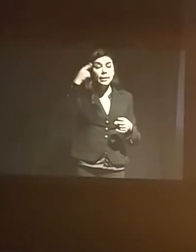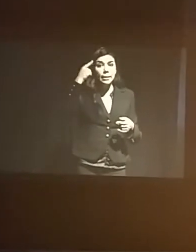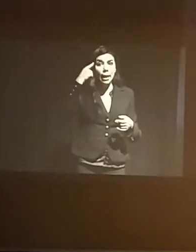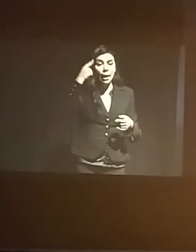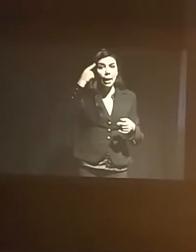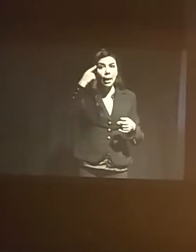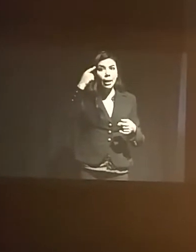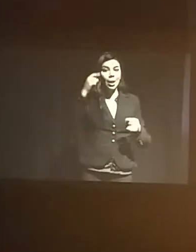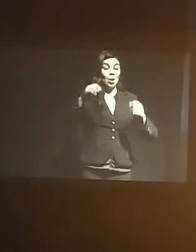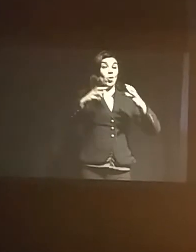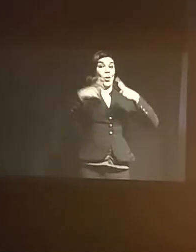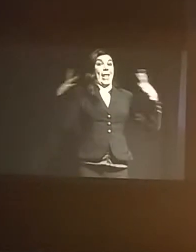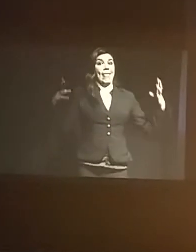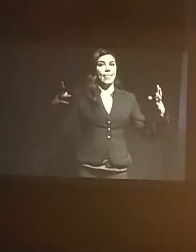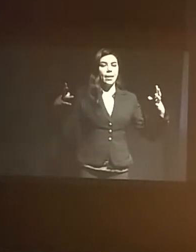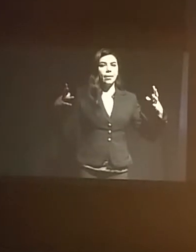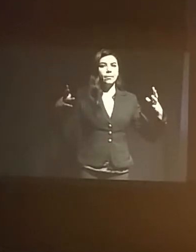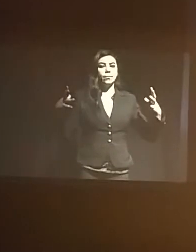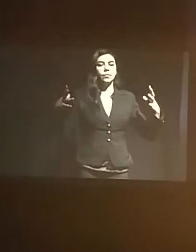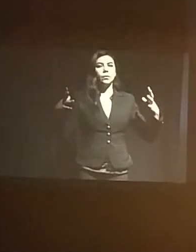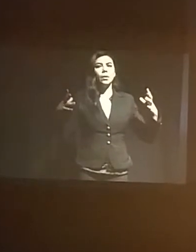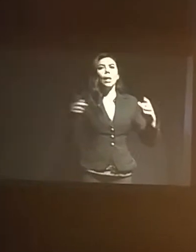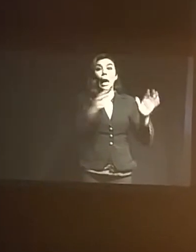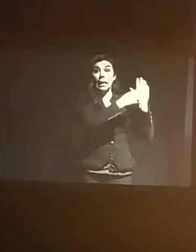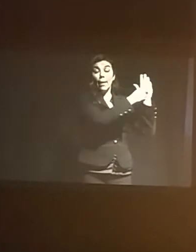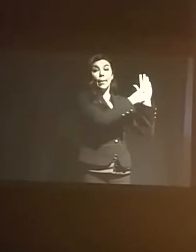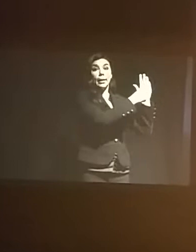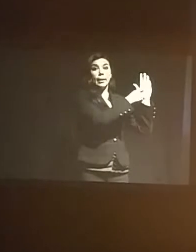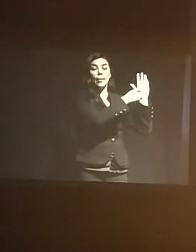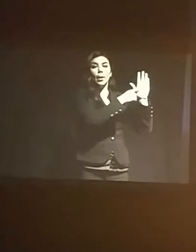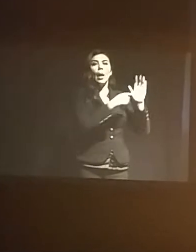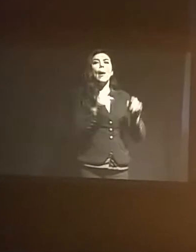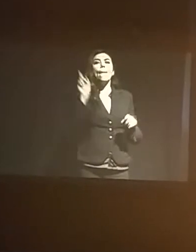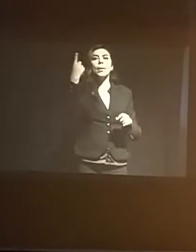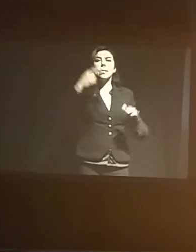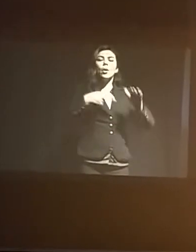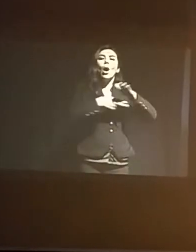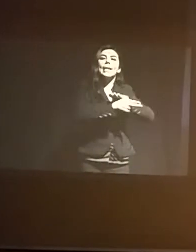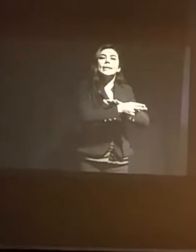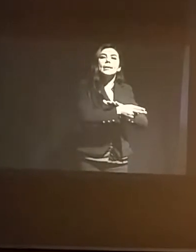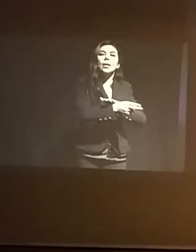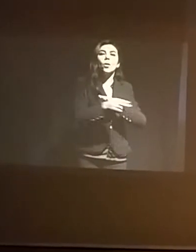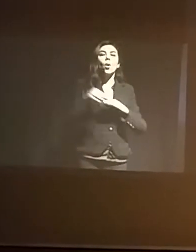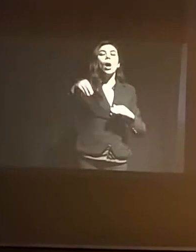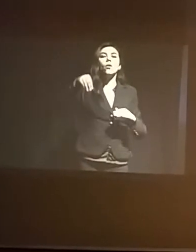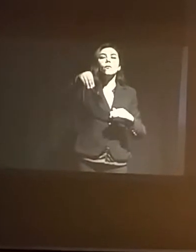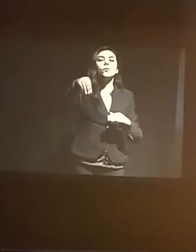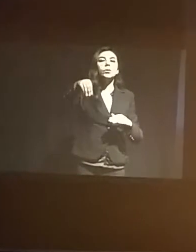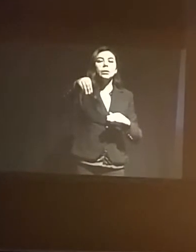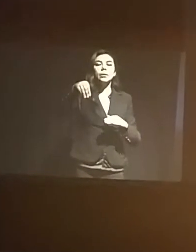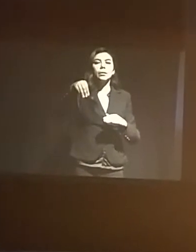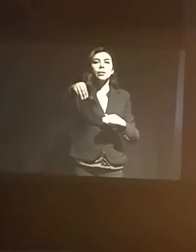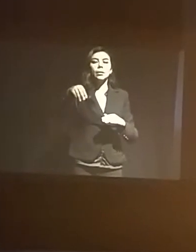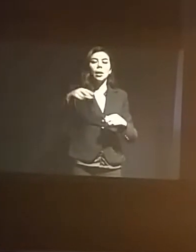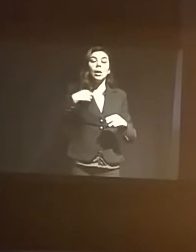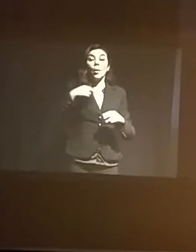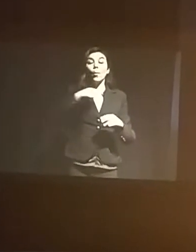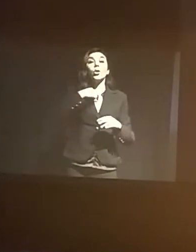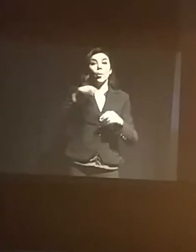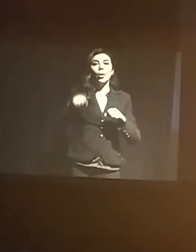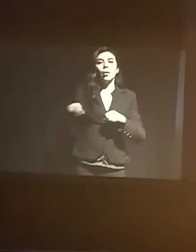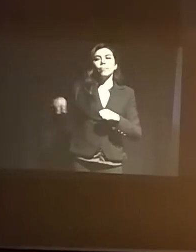por eso en las imágenes que están asociadas a ella dice primero acceder al transporte, circular por el espacio